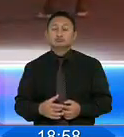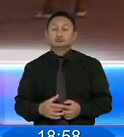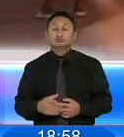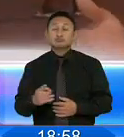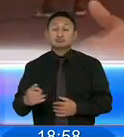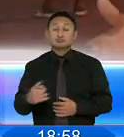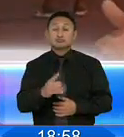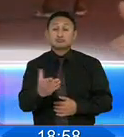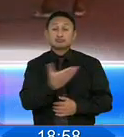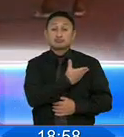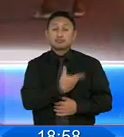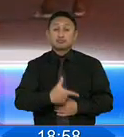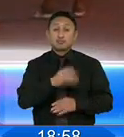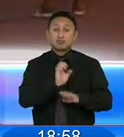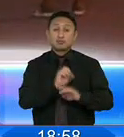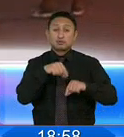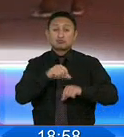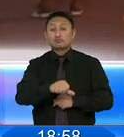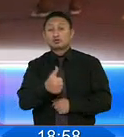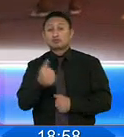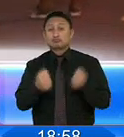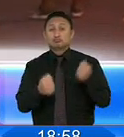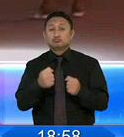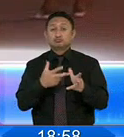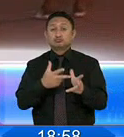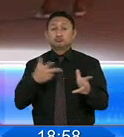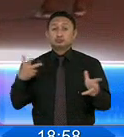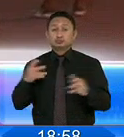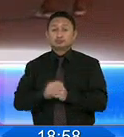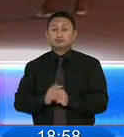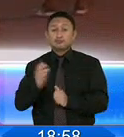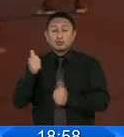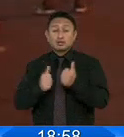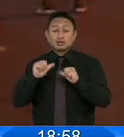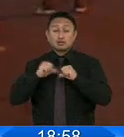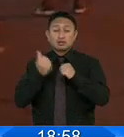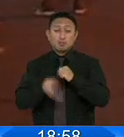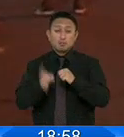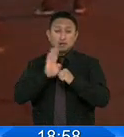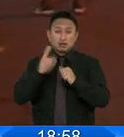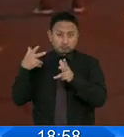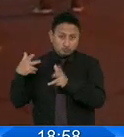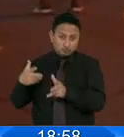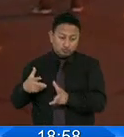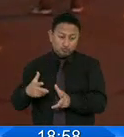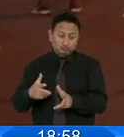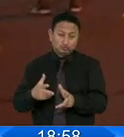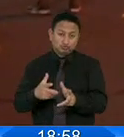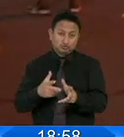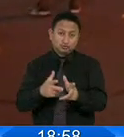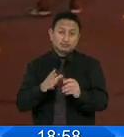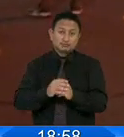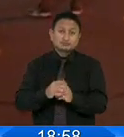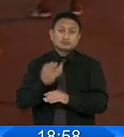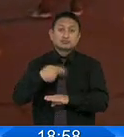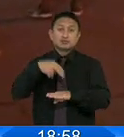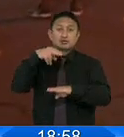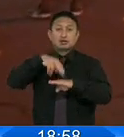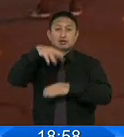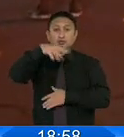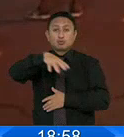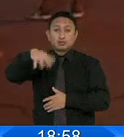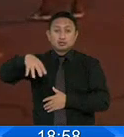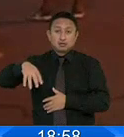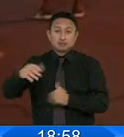otros vehículos más atrás que vienen los candidatos a la Asamblea Nacional, nacionales y provinciales por el